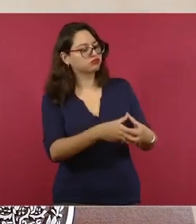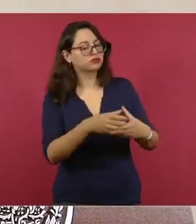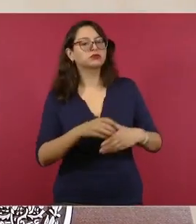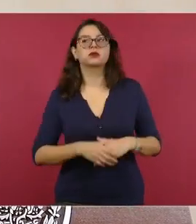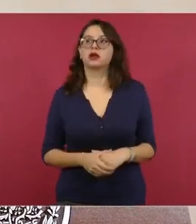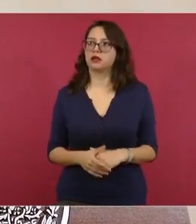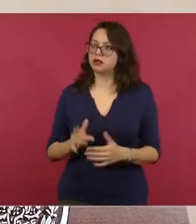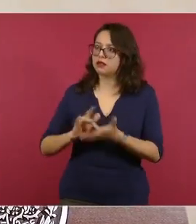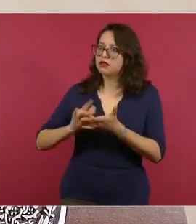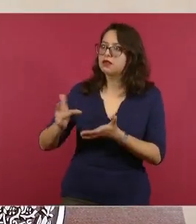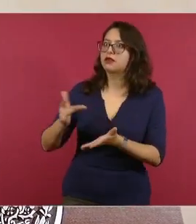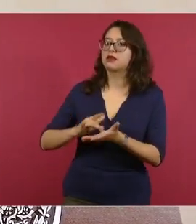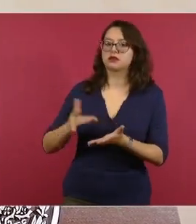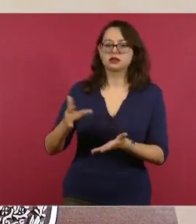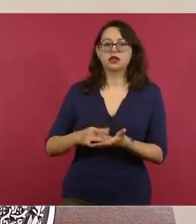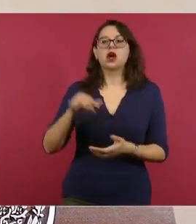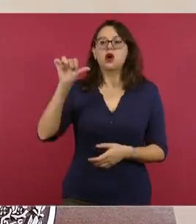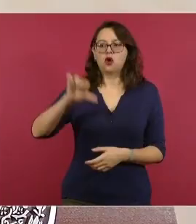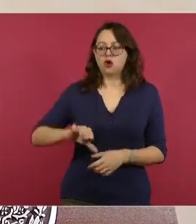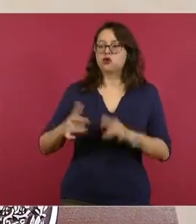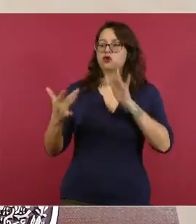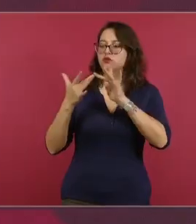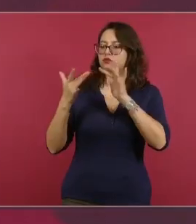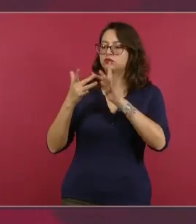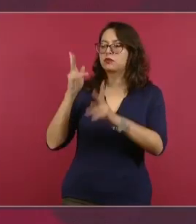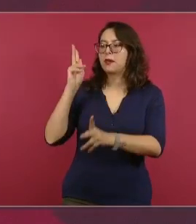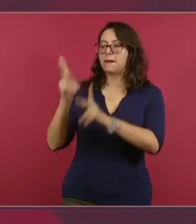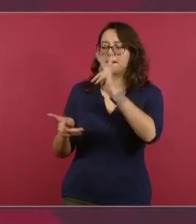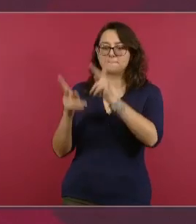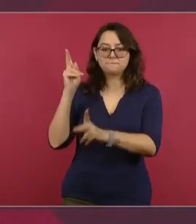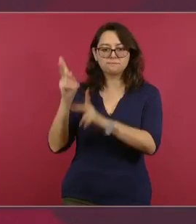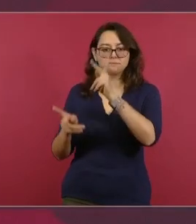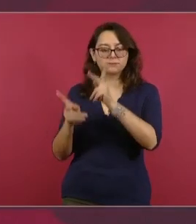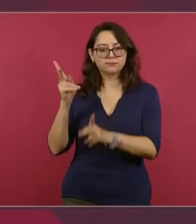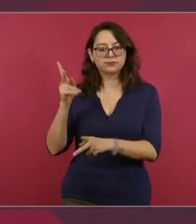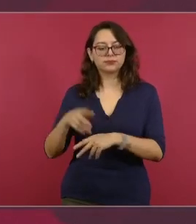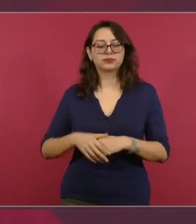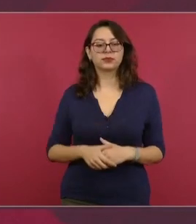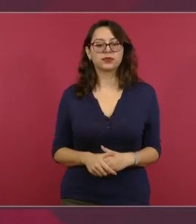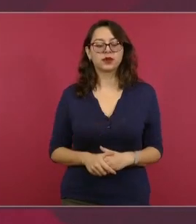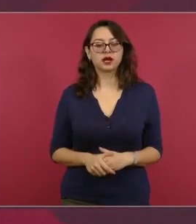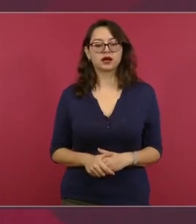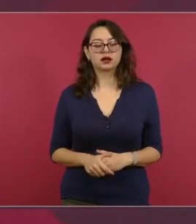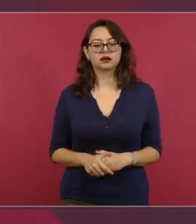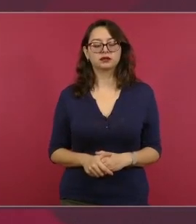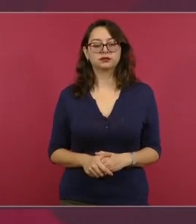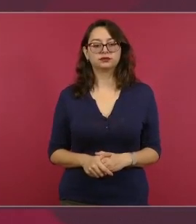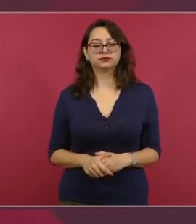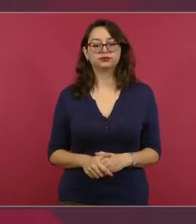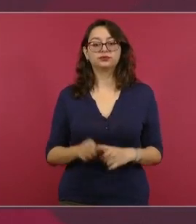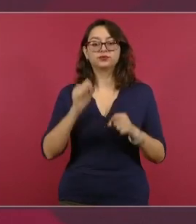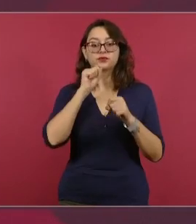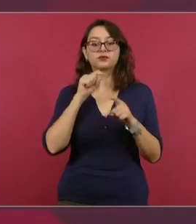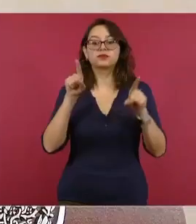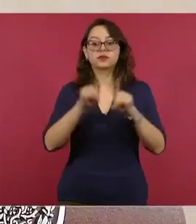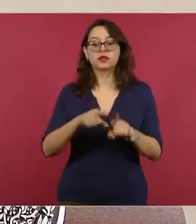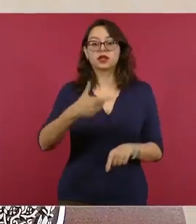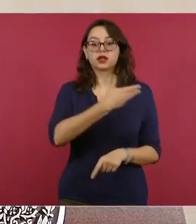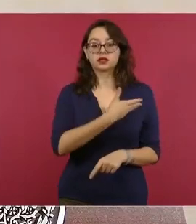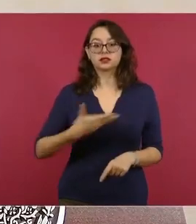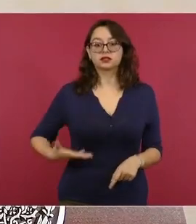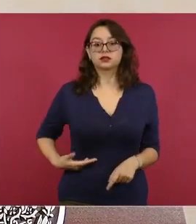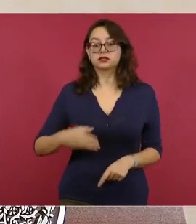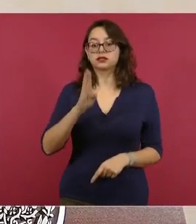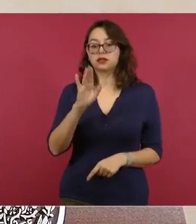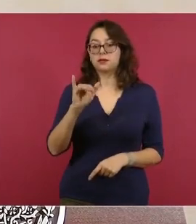Vamos a hablar con ellos el día de hoy. También quiero agradecer el apoyo del presidente Biden